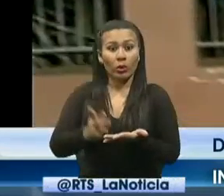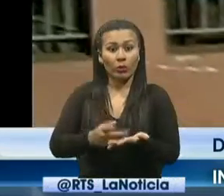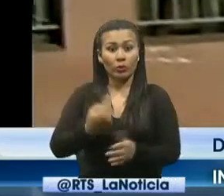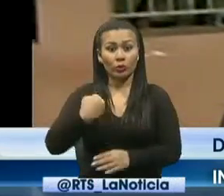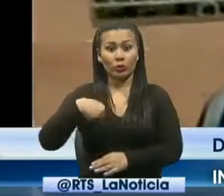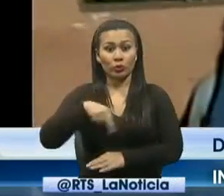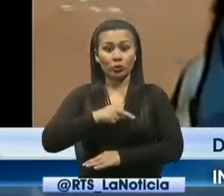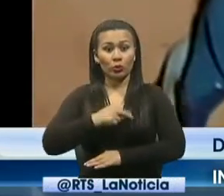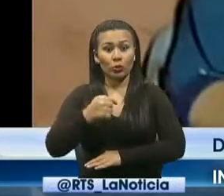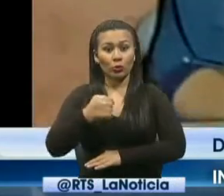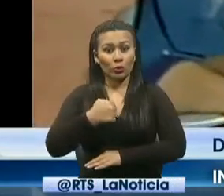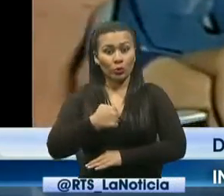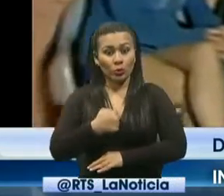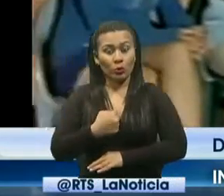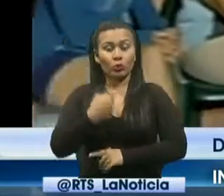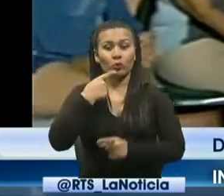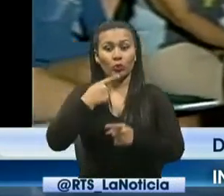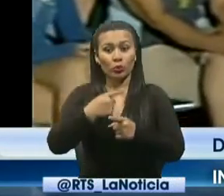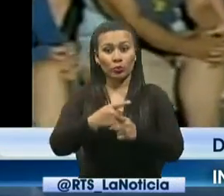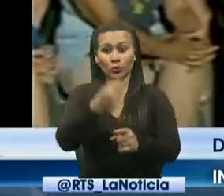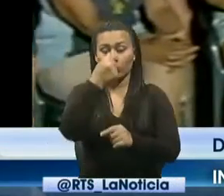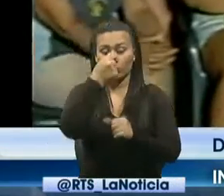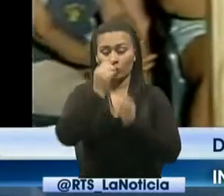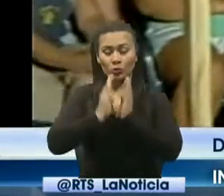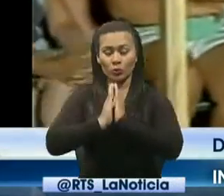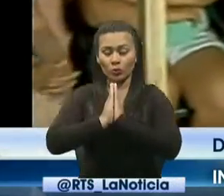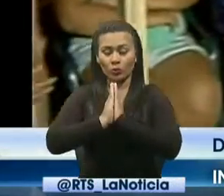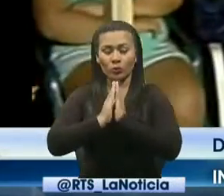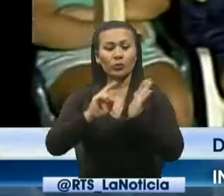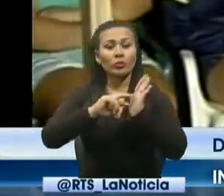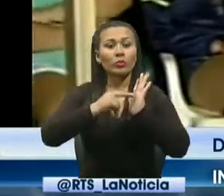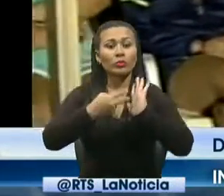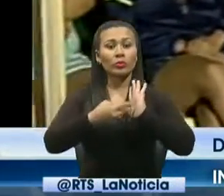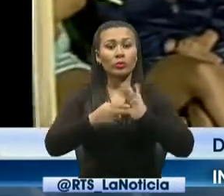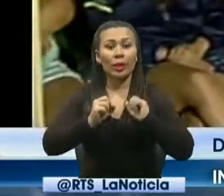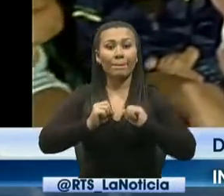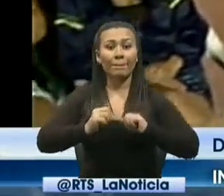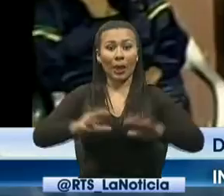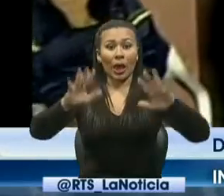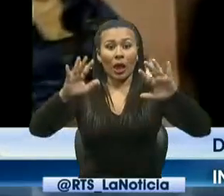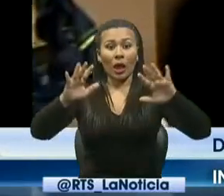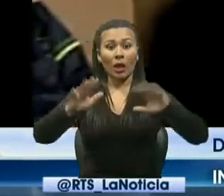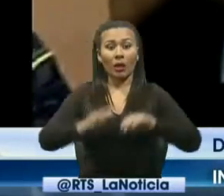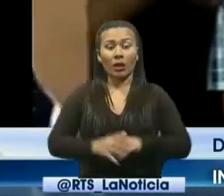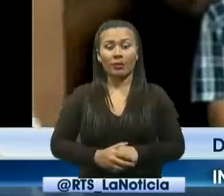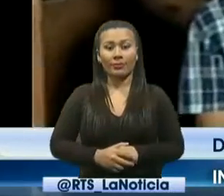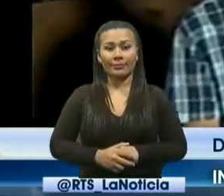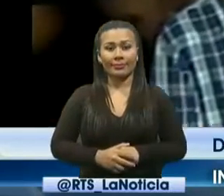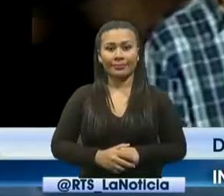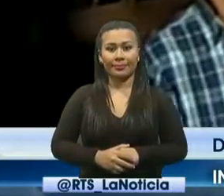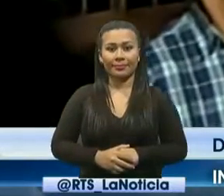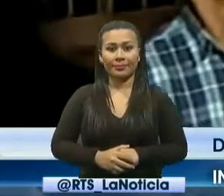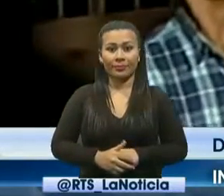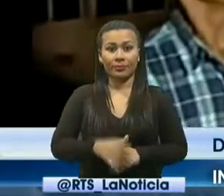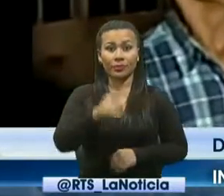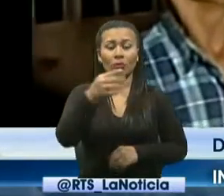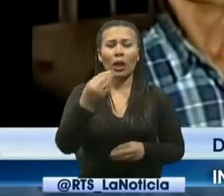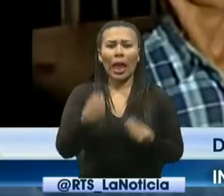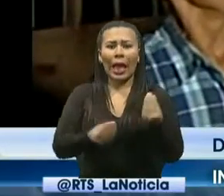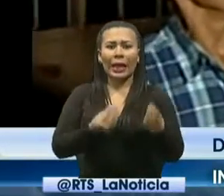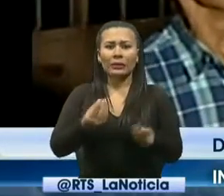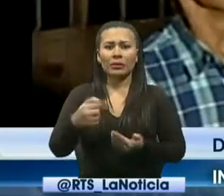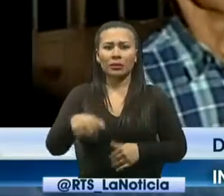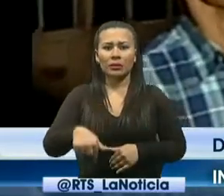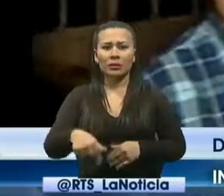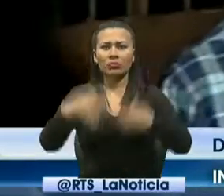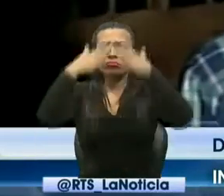con vida, porque esto es un milagro para nosotros estar como... Ustedes deben permanecer bajo